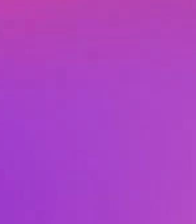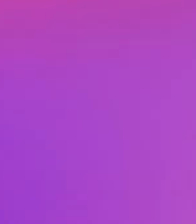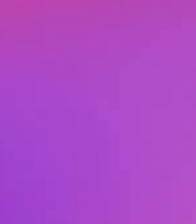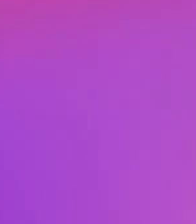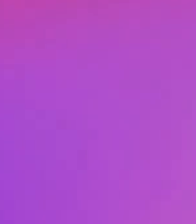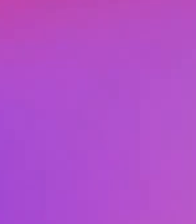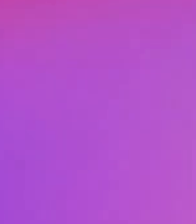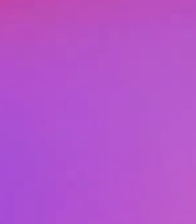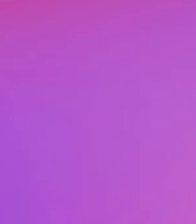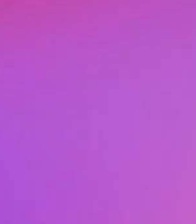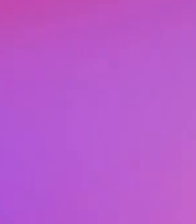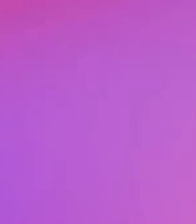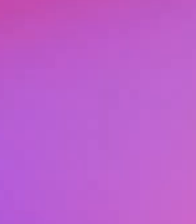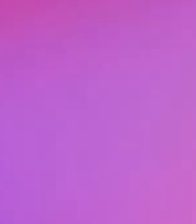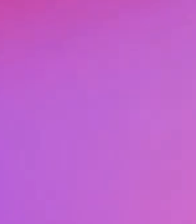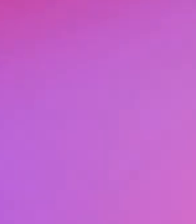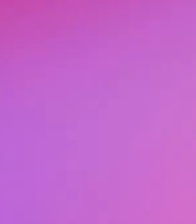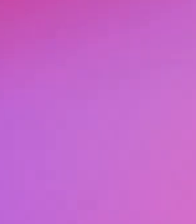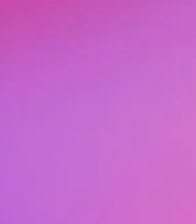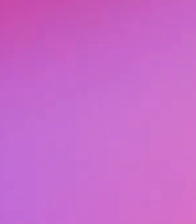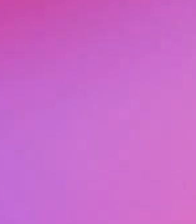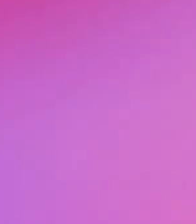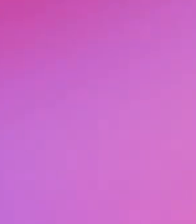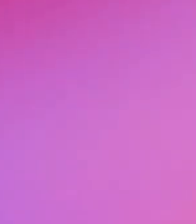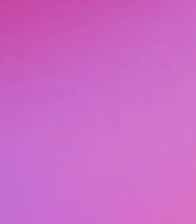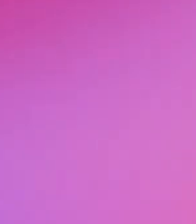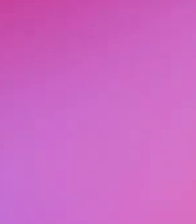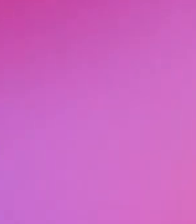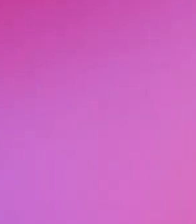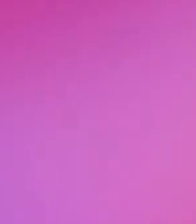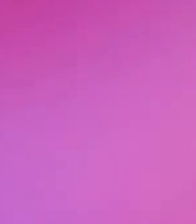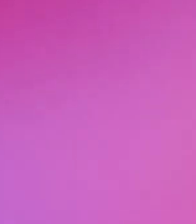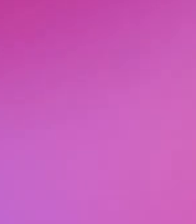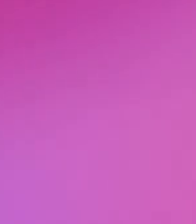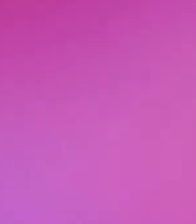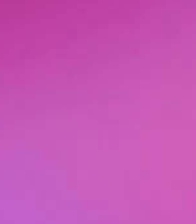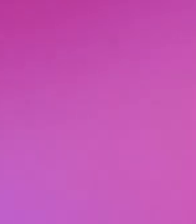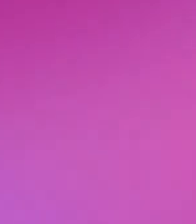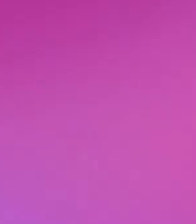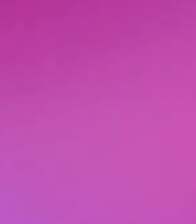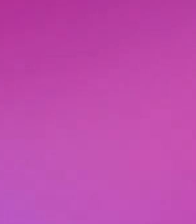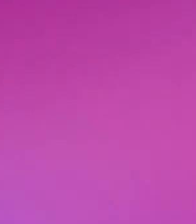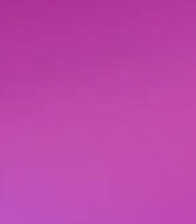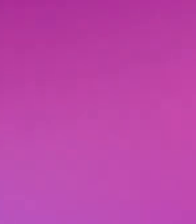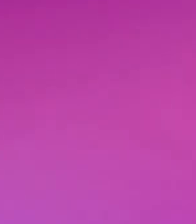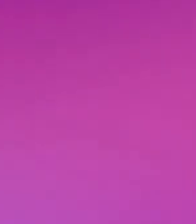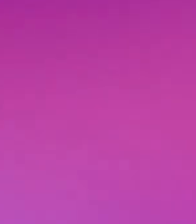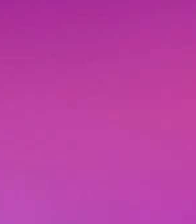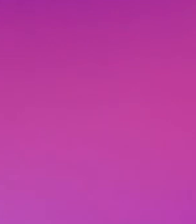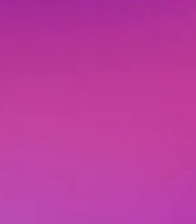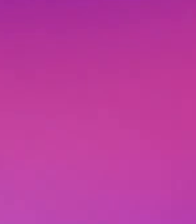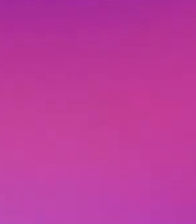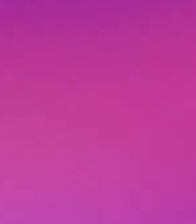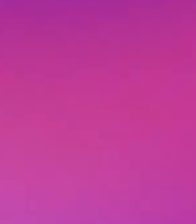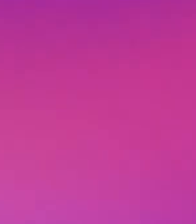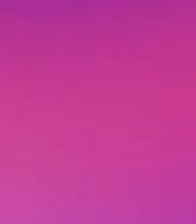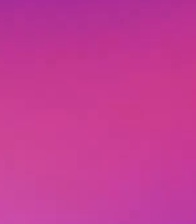Si requieres consultar los libros de texto en versión digital, recuerda que los puedes encontrar en la página